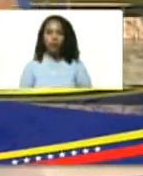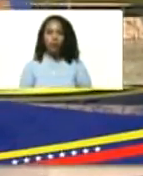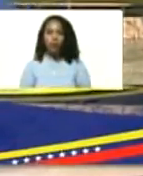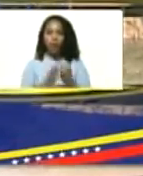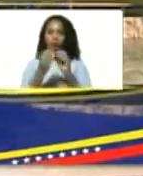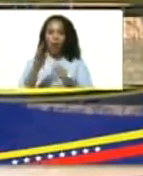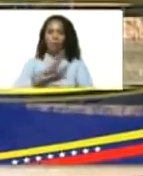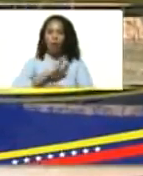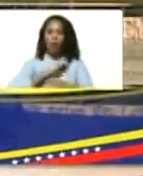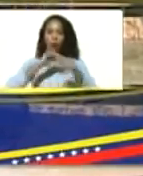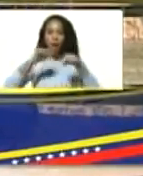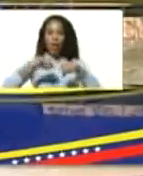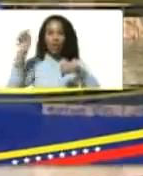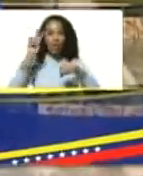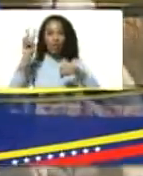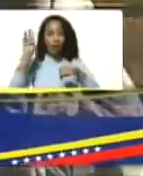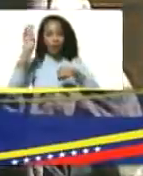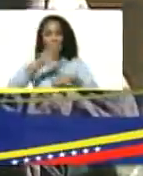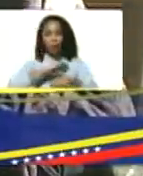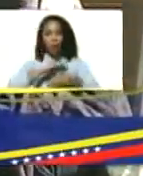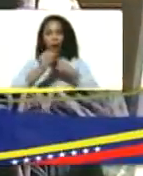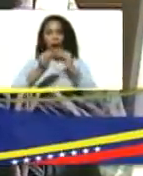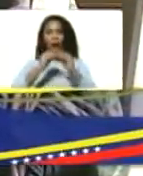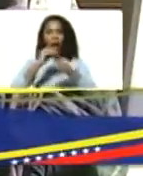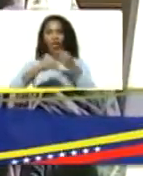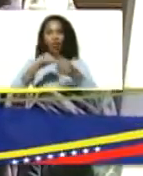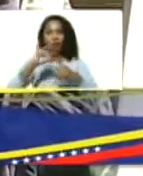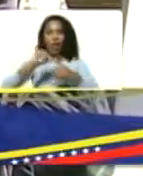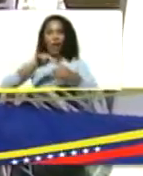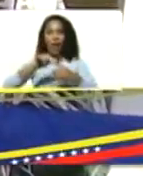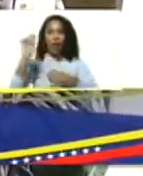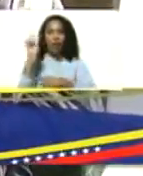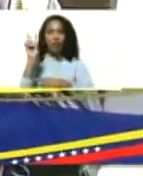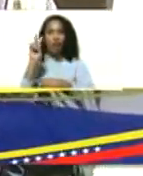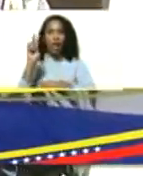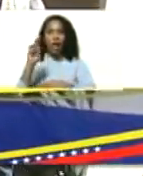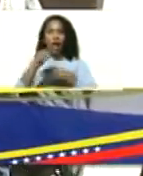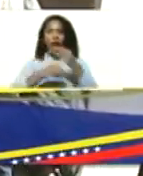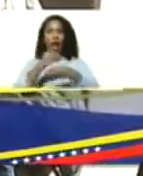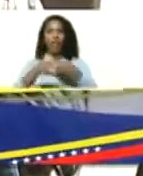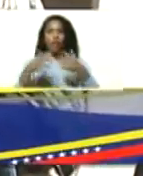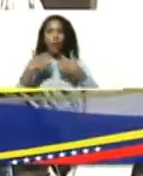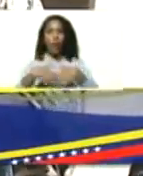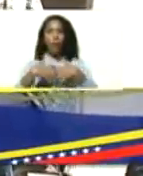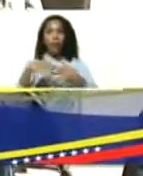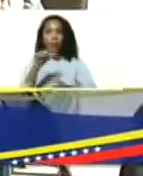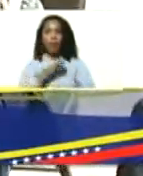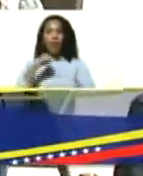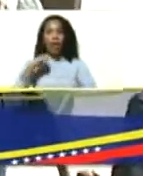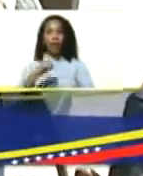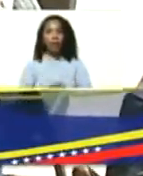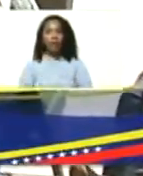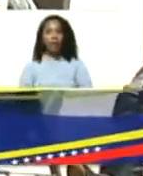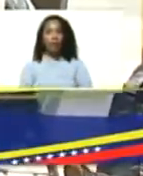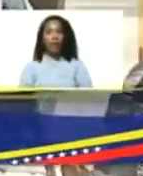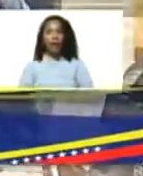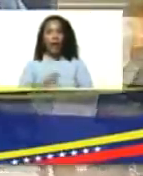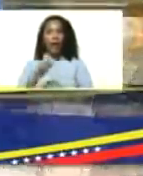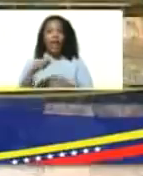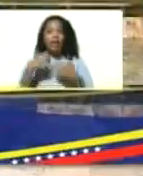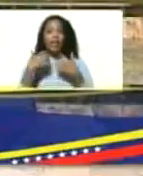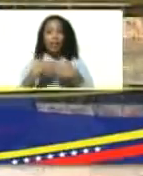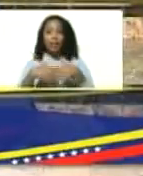respuestas nacionales venezolanos hechos por los ingenieros venezolanos hechos por empresas privadas de empresarios